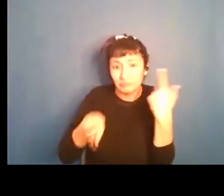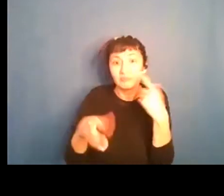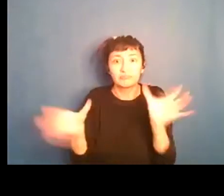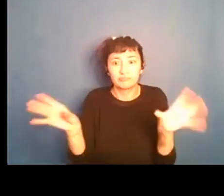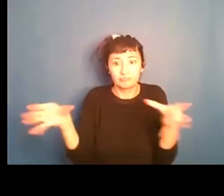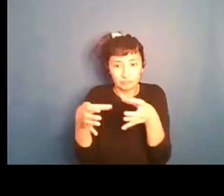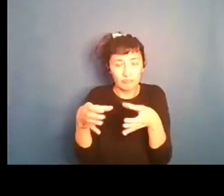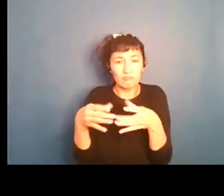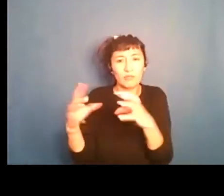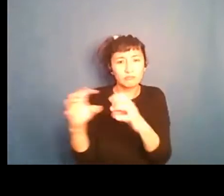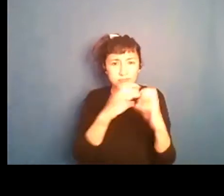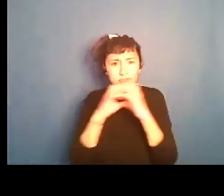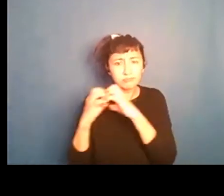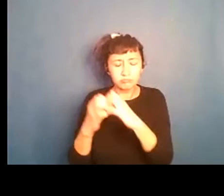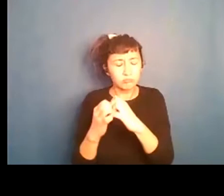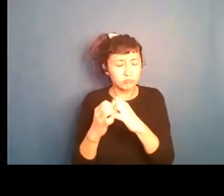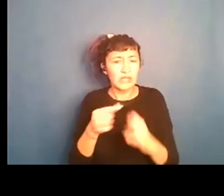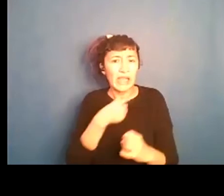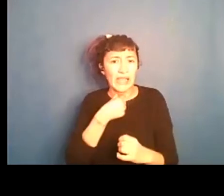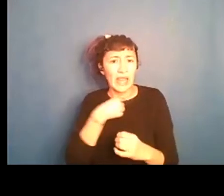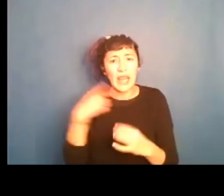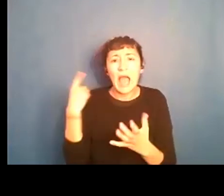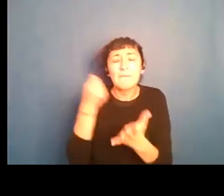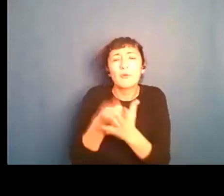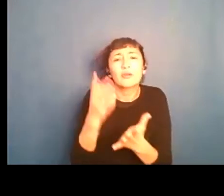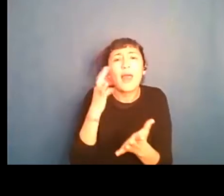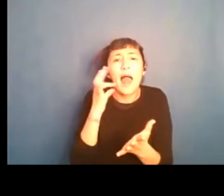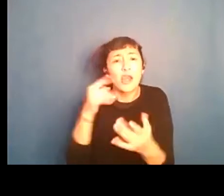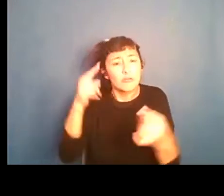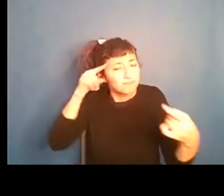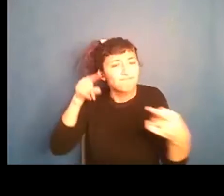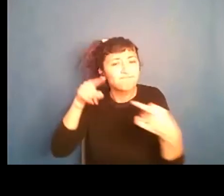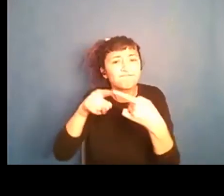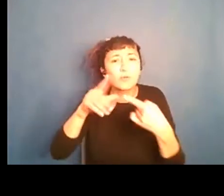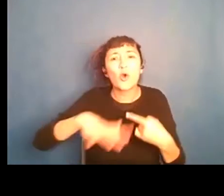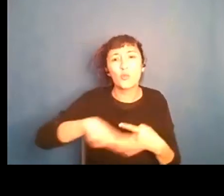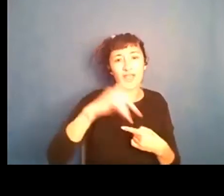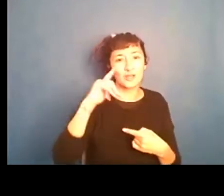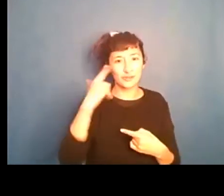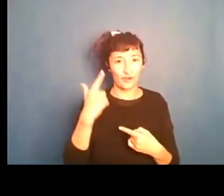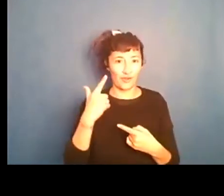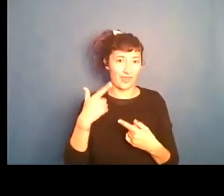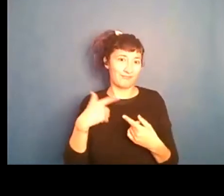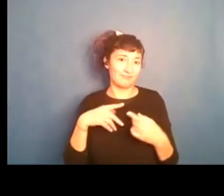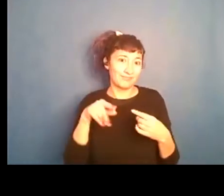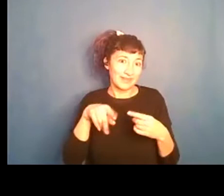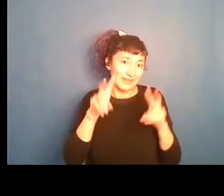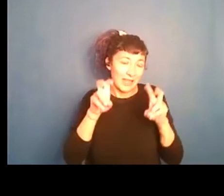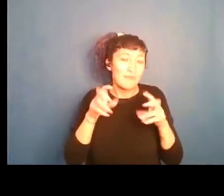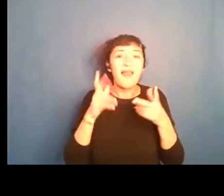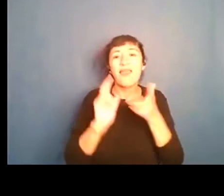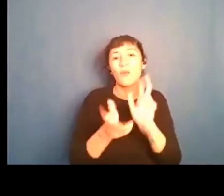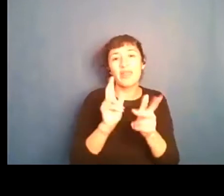la intención de aportar para y por la comunidad sorda, que en este caso, lengua de señas argentinas, que es lo que estamos